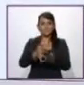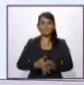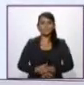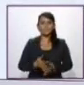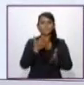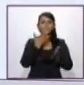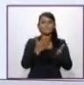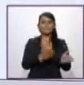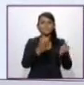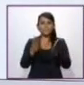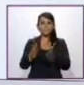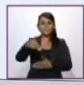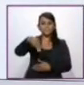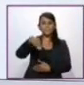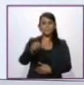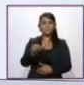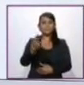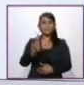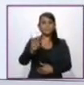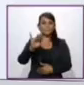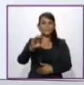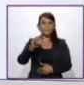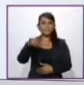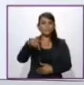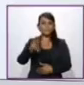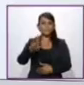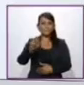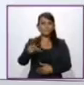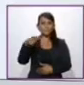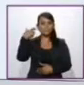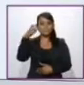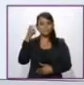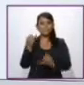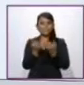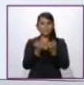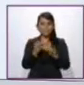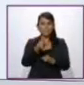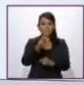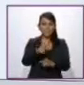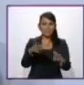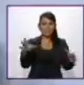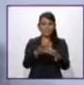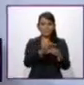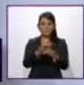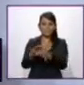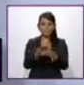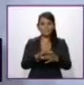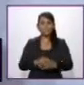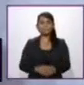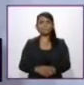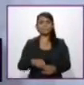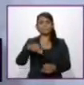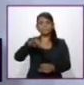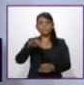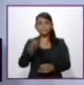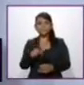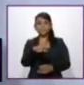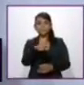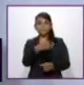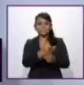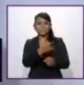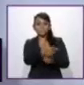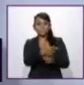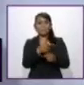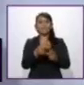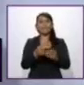el turno a Mauricio Curi González, candidato de Querétaro Independiente y el Partido Acción Nacional. Adelante, candidato. Miguel, en este y en todos los debates te has puesto a